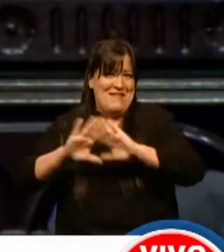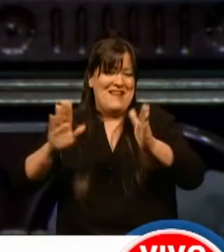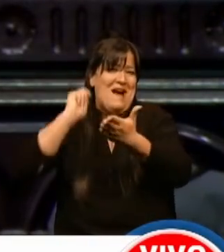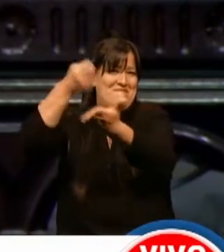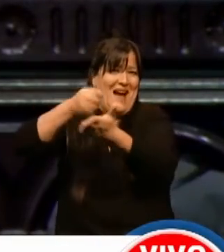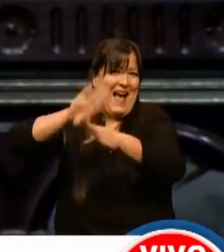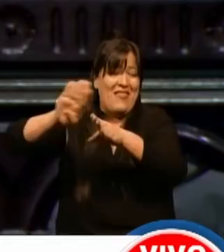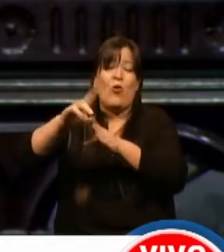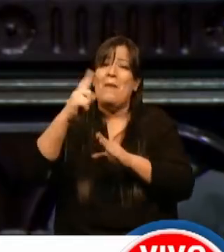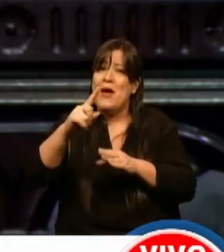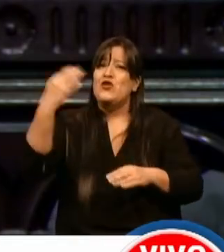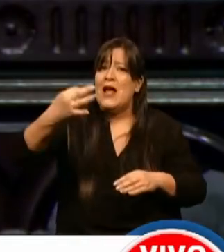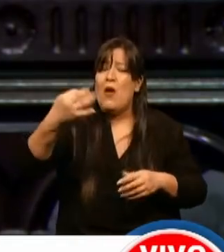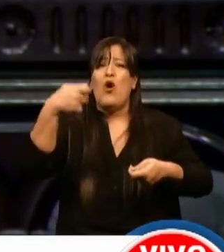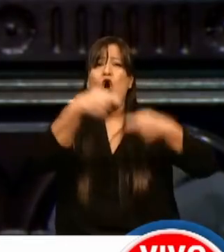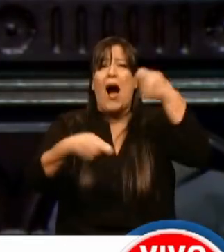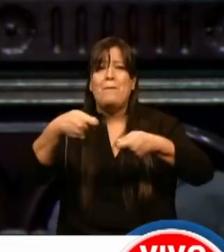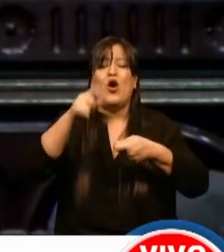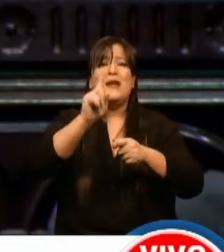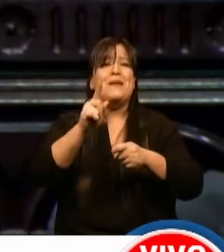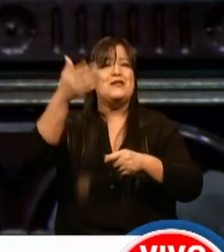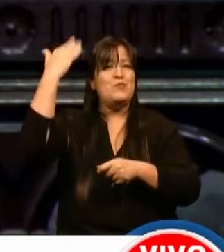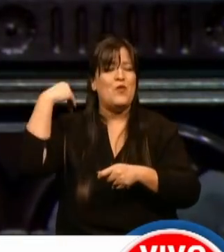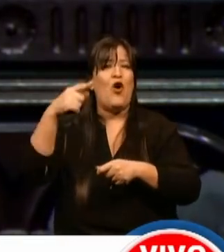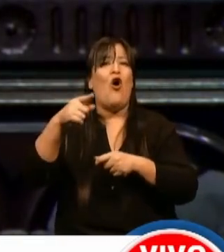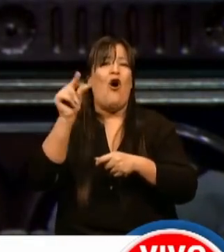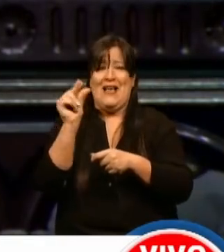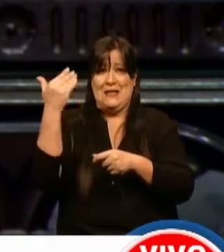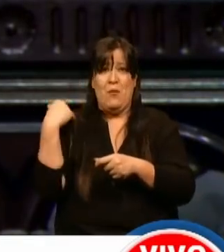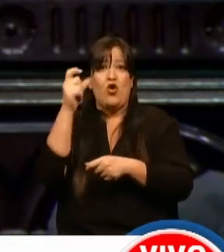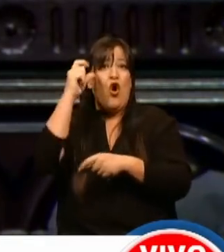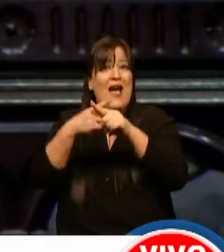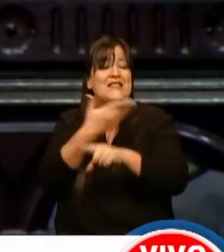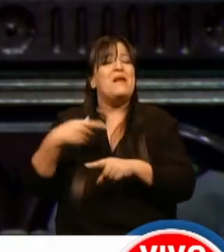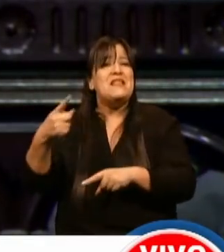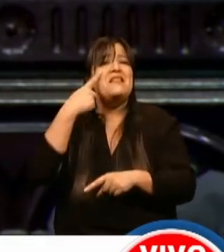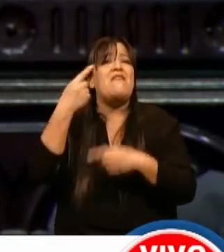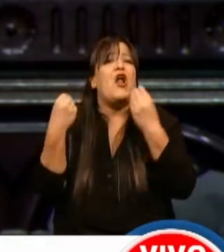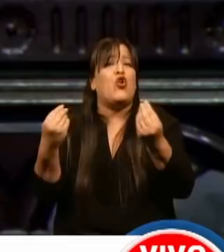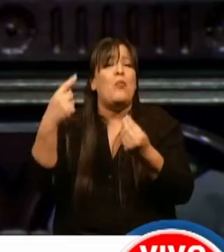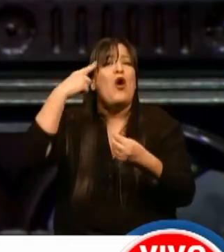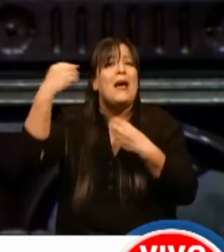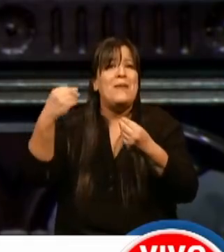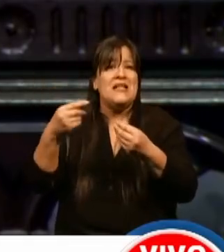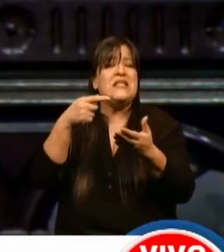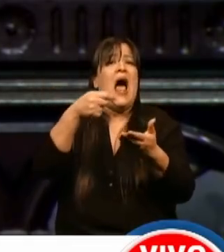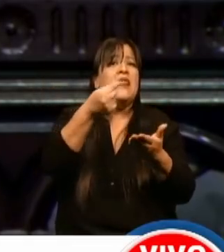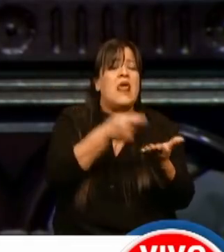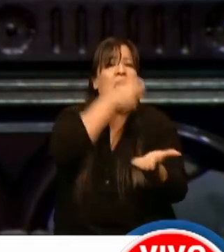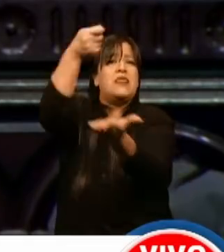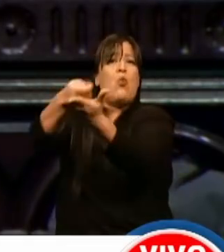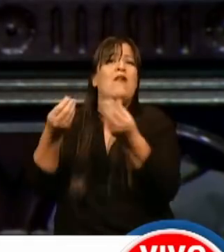serían muy buenos los aportes de la fuerza que gobernó la Argentina hasta hace muy poco, para escuchar cómo piensa que hay que devolver estas